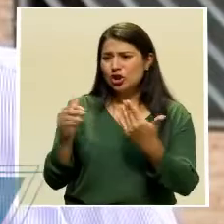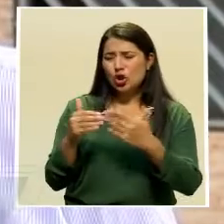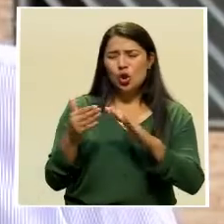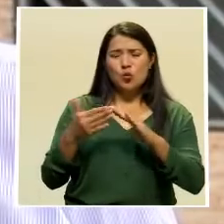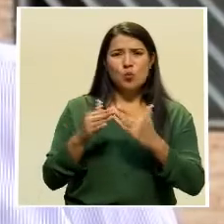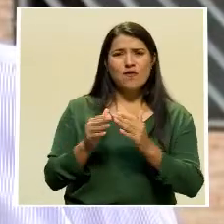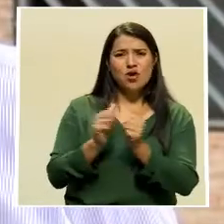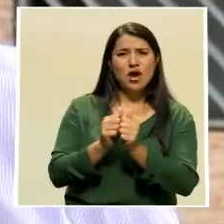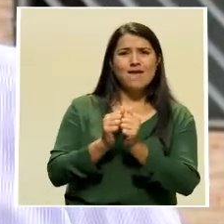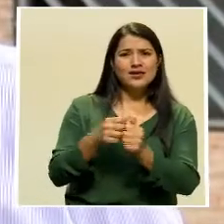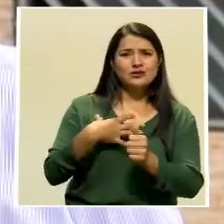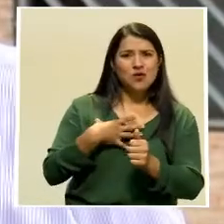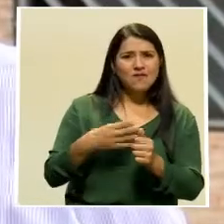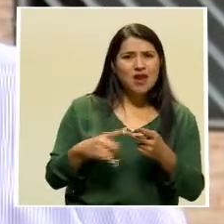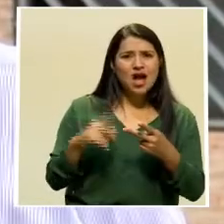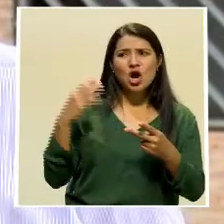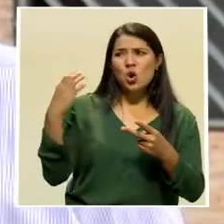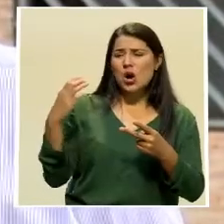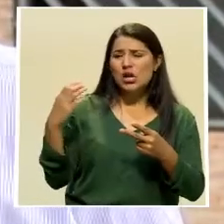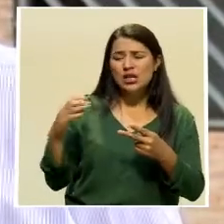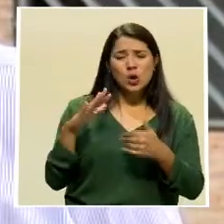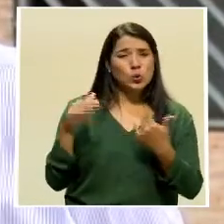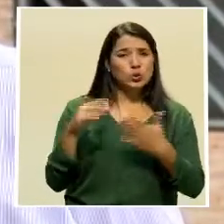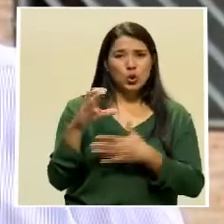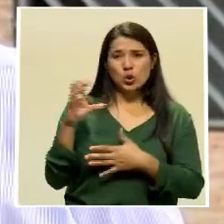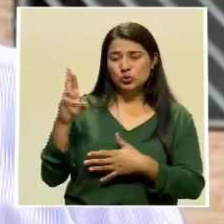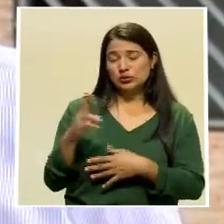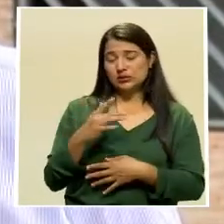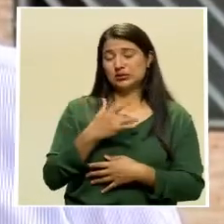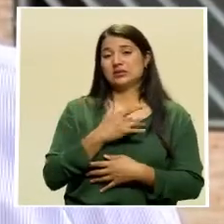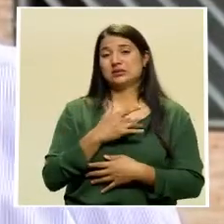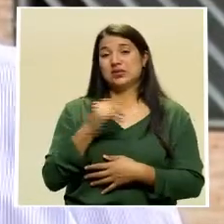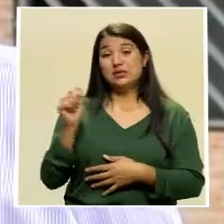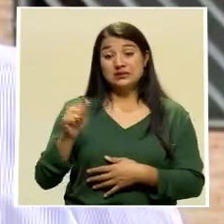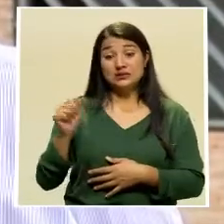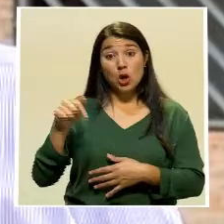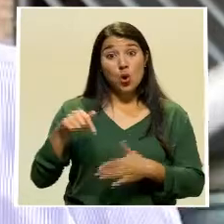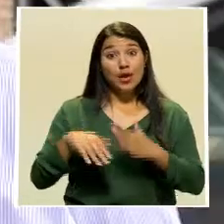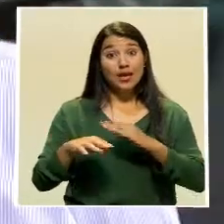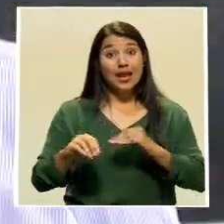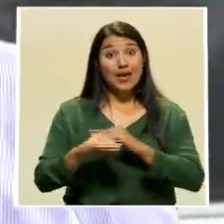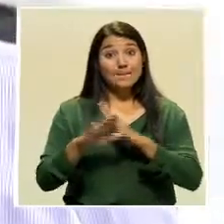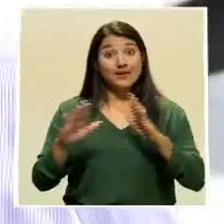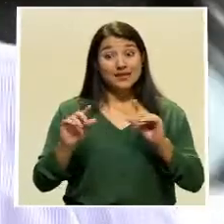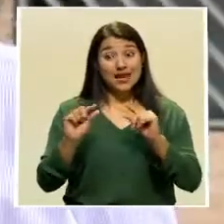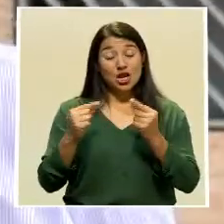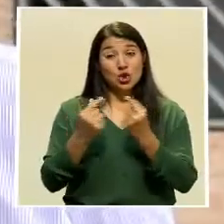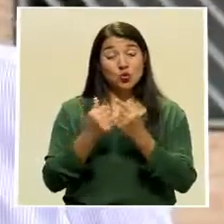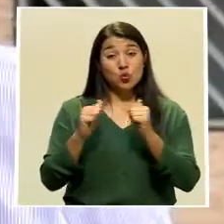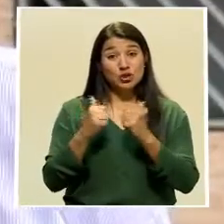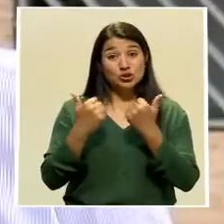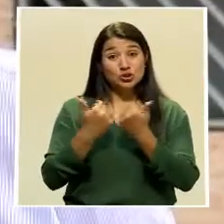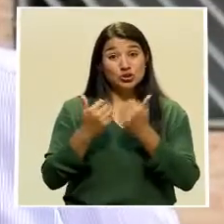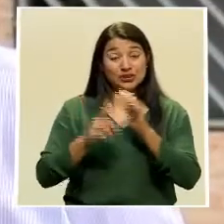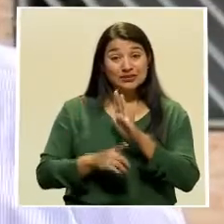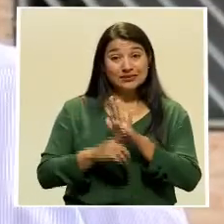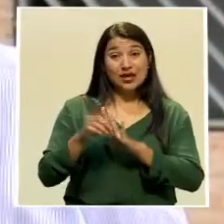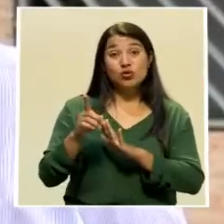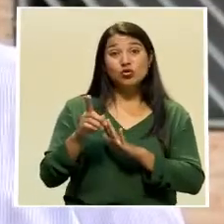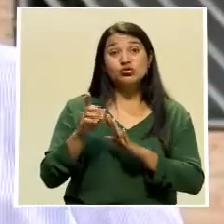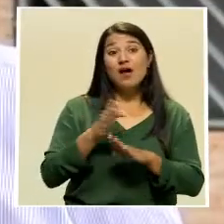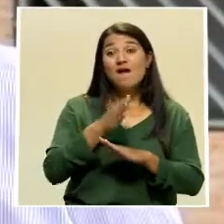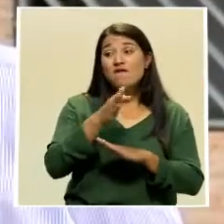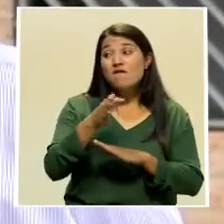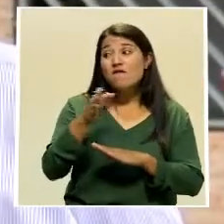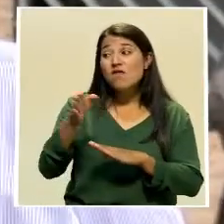país. Sí, ahora en la mañana el grupo de la Asociación de Desarrollo se dio a la tarea de ir casa por casa